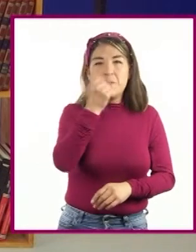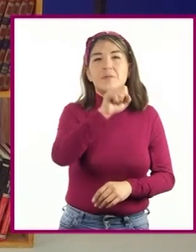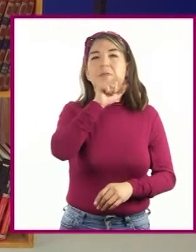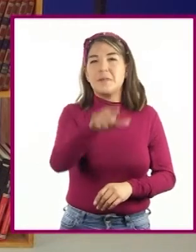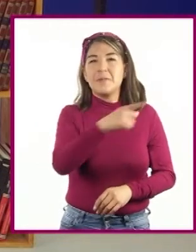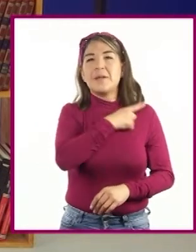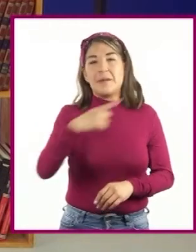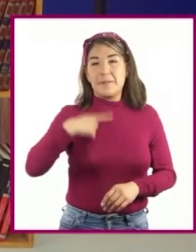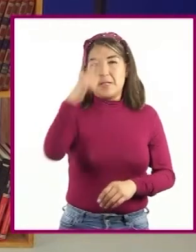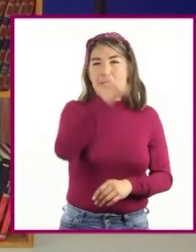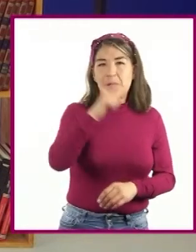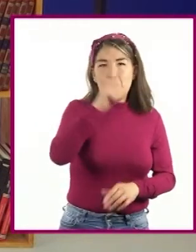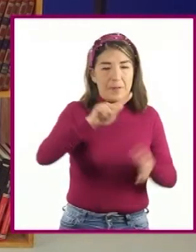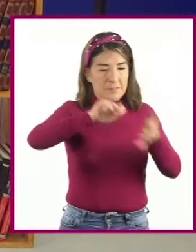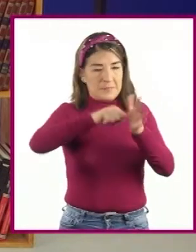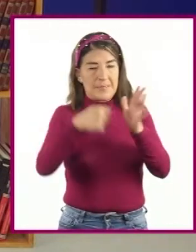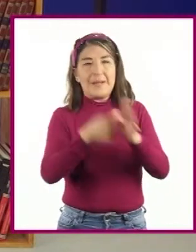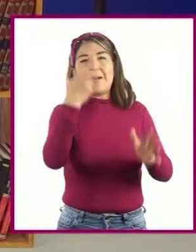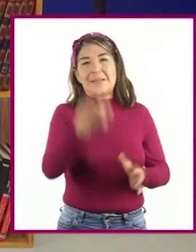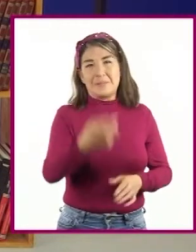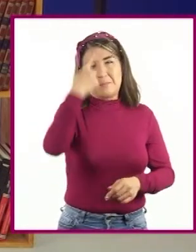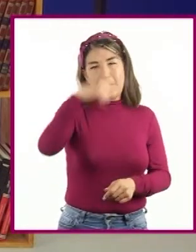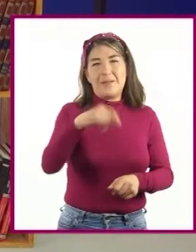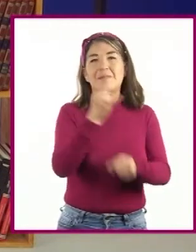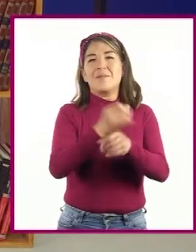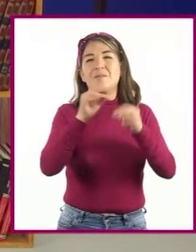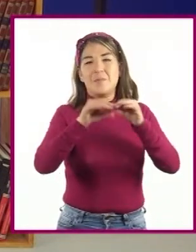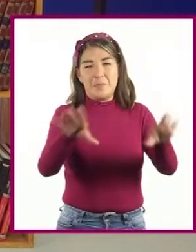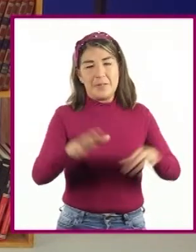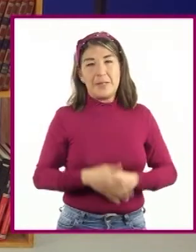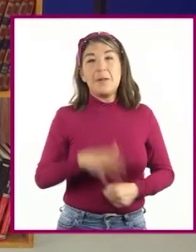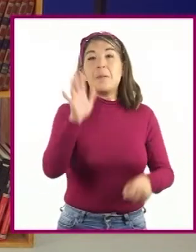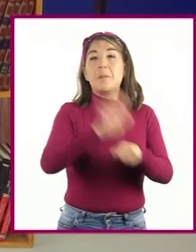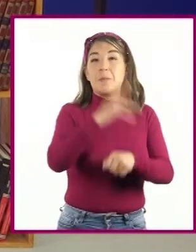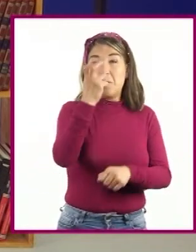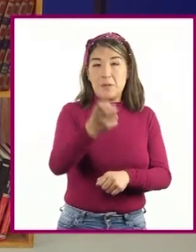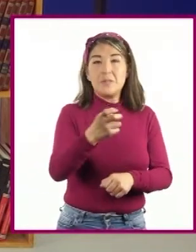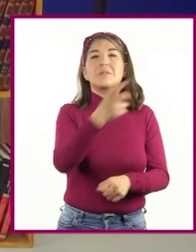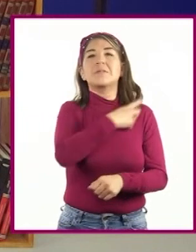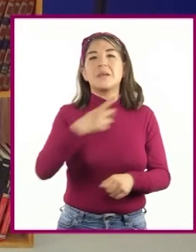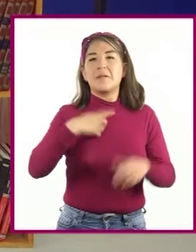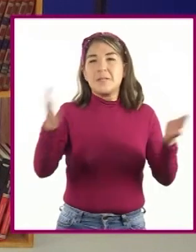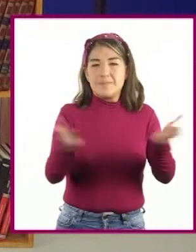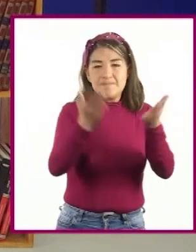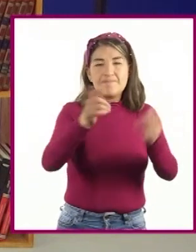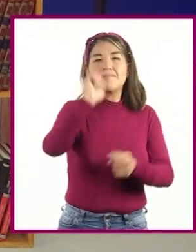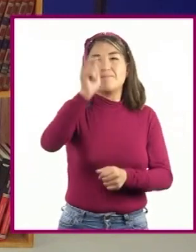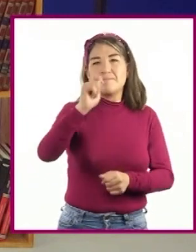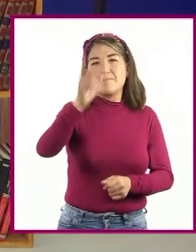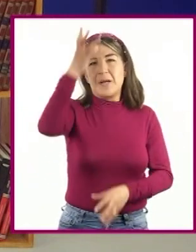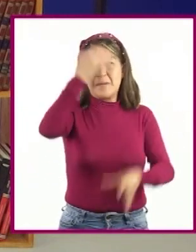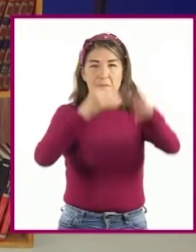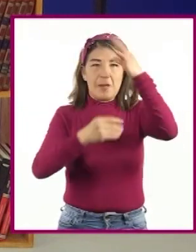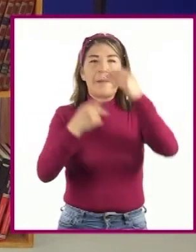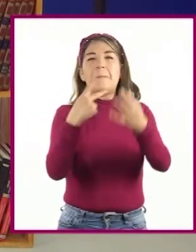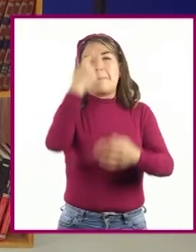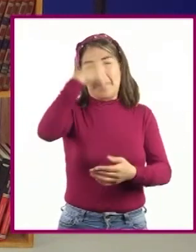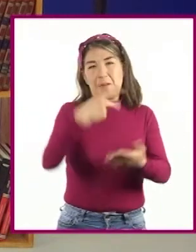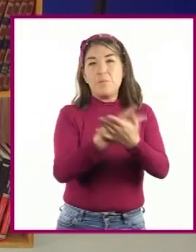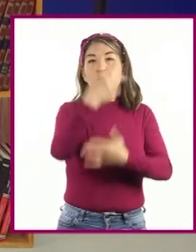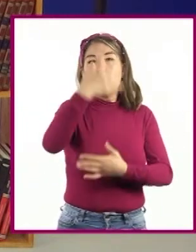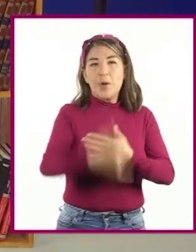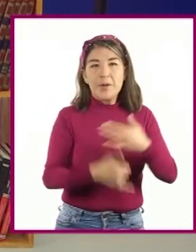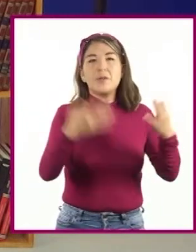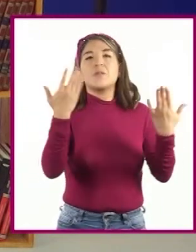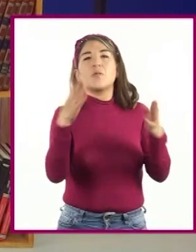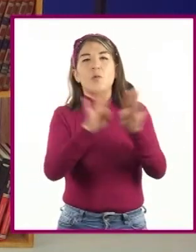utilicen lenguaje técnico propio de este tipo de documentos. Por ello, se promueve el aprendizaje por proyectos para desarrollar